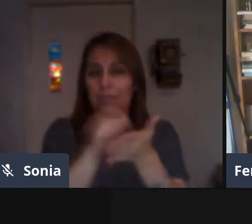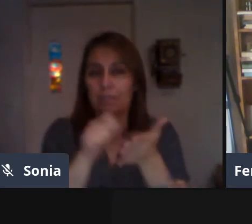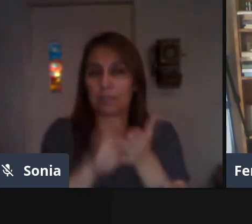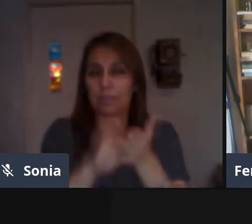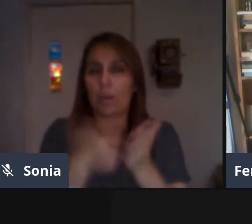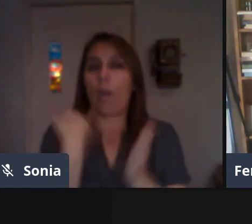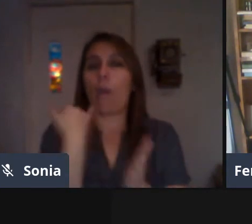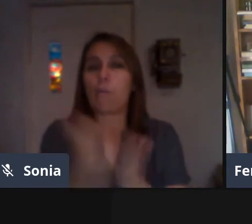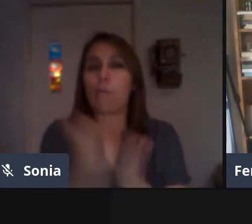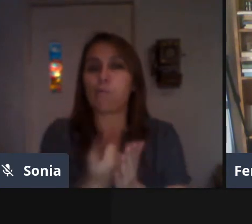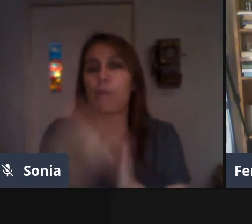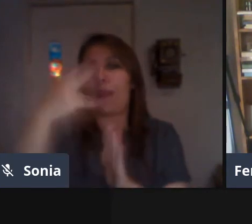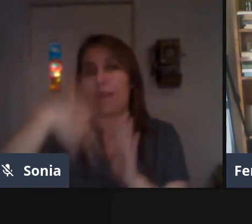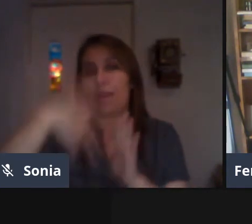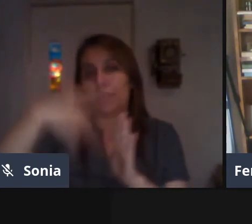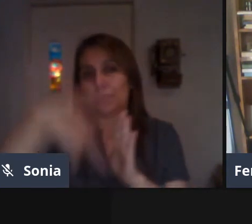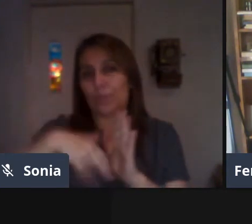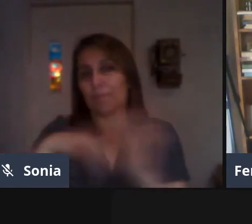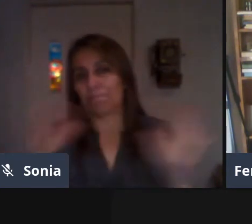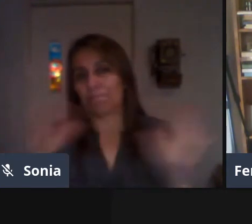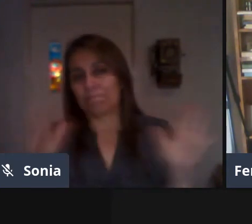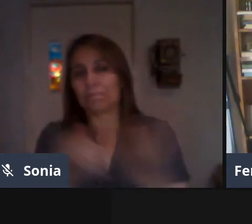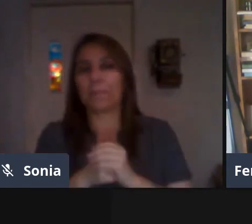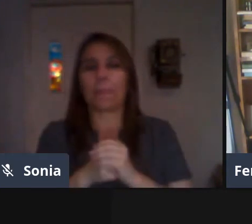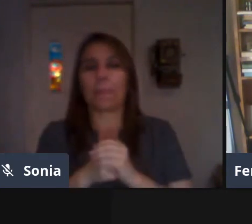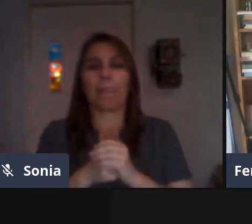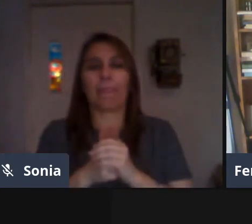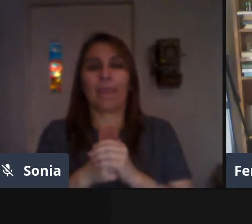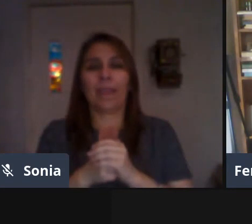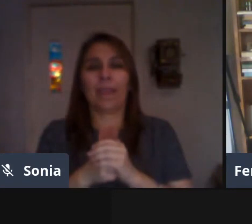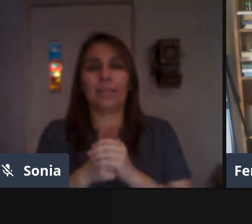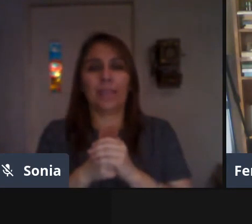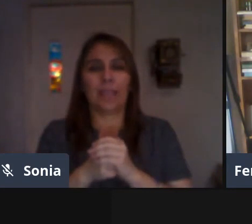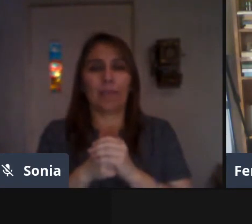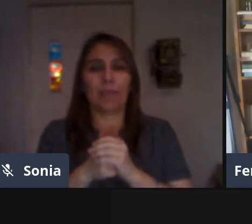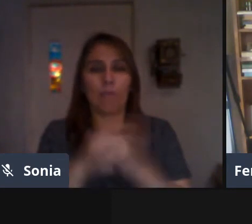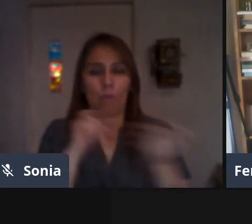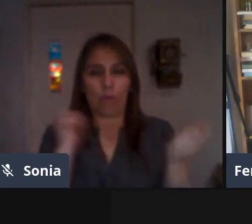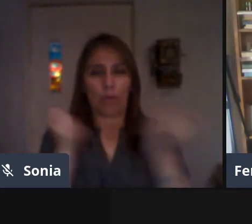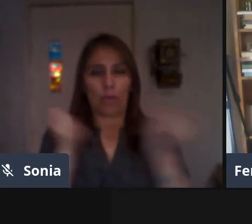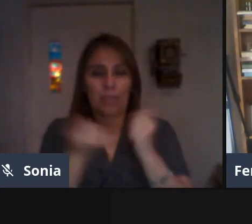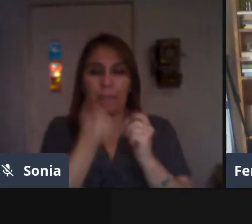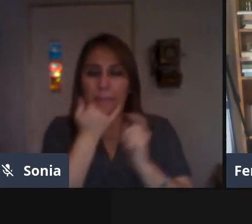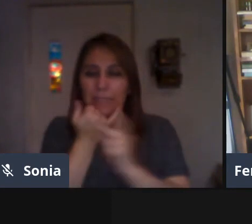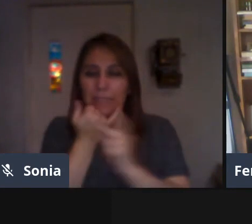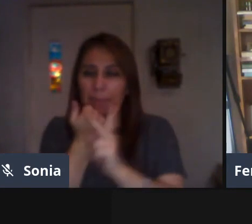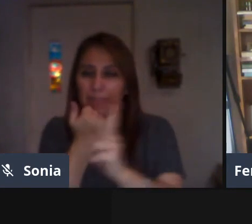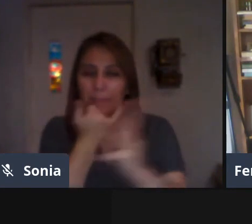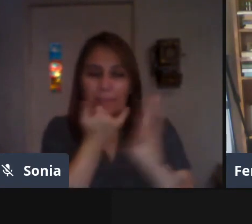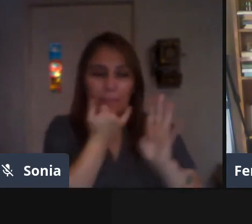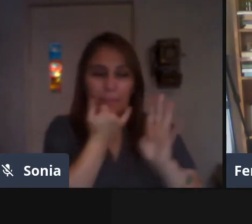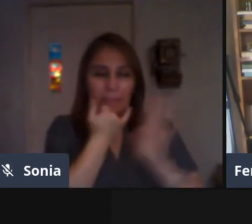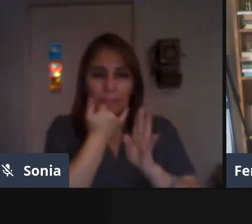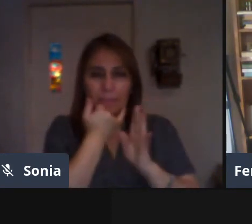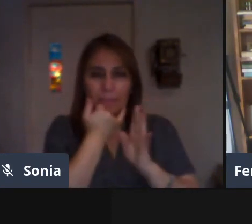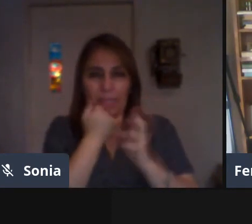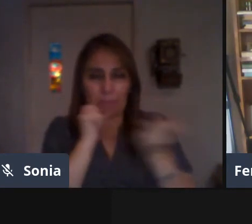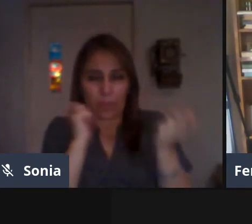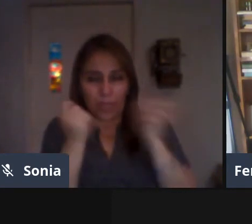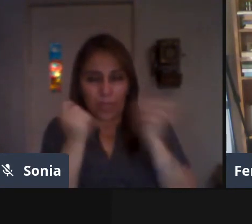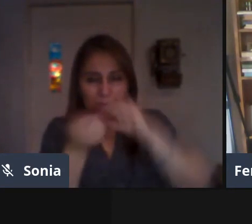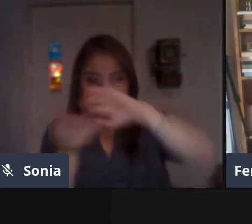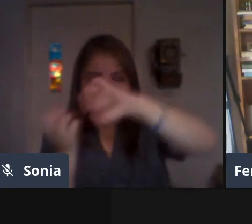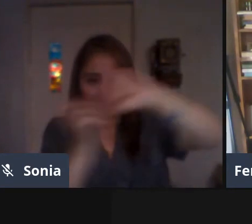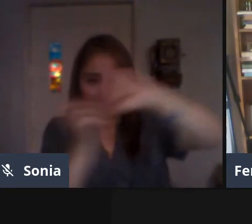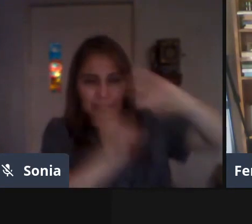es el doblamiento un poco de todo lo que ocurre alrededor del niño y claro no se olvide hasta allí el